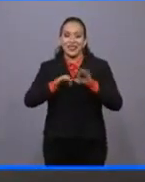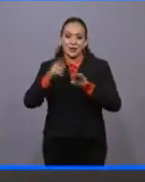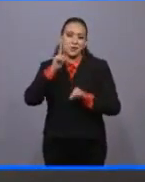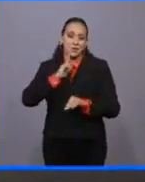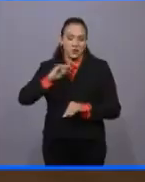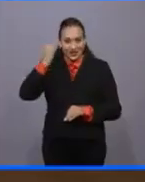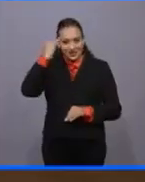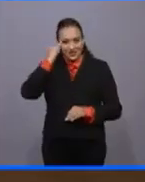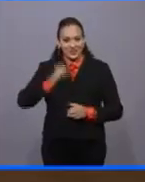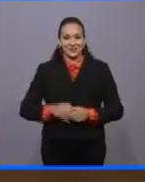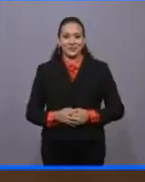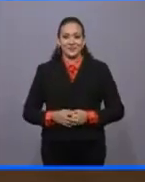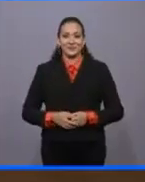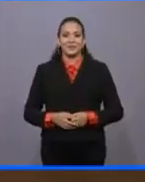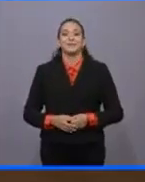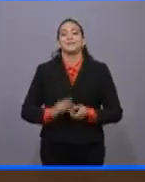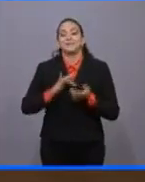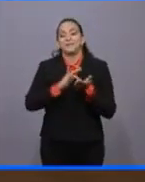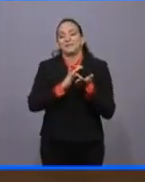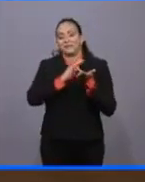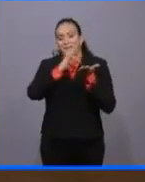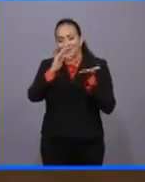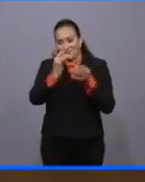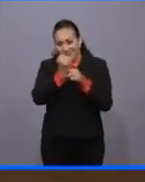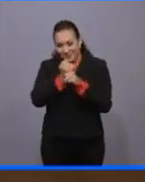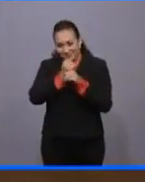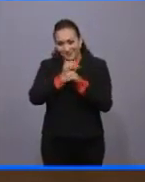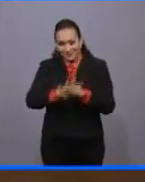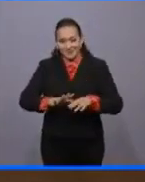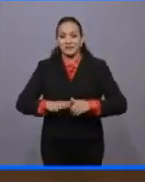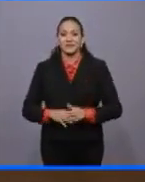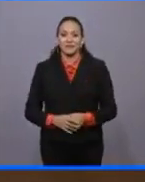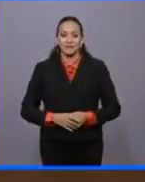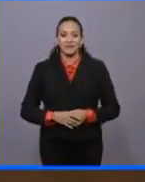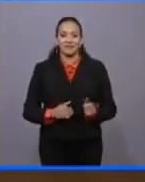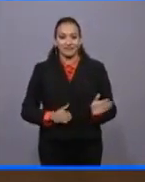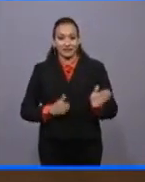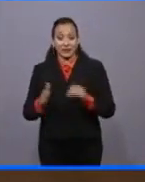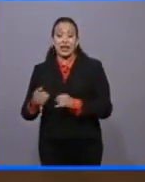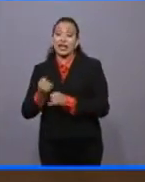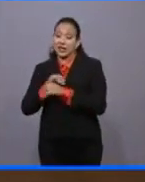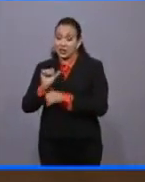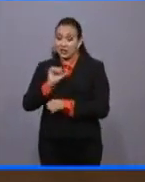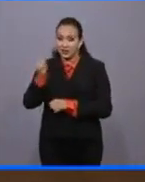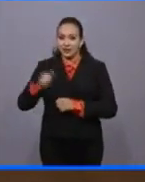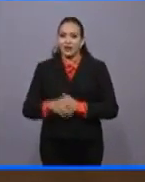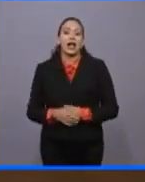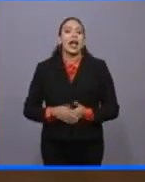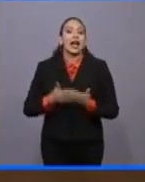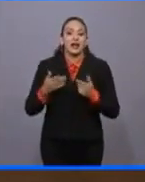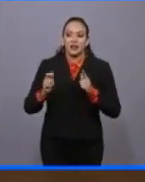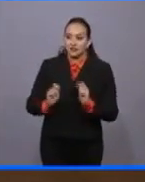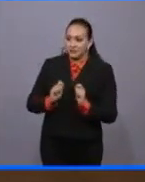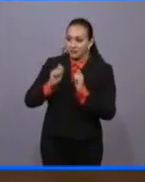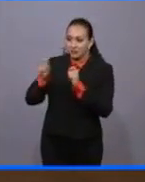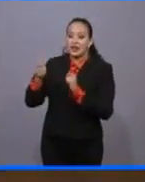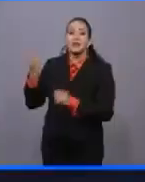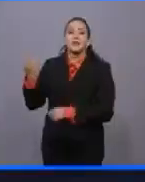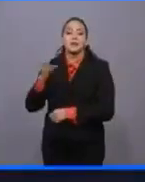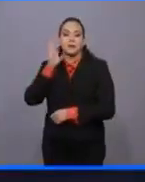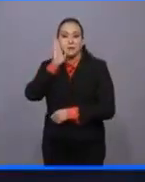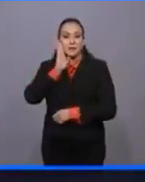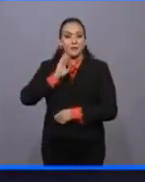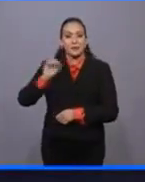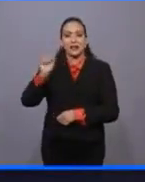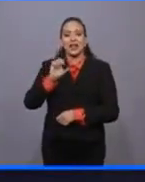reporte. Muchas gracias, Laura, por esta información. Y en más información se turnó a la ponencia de la ministra